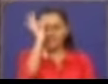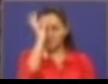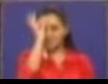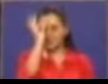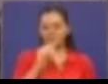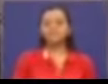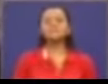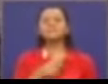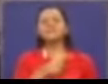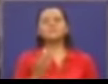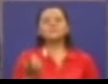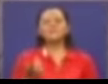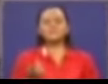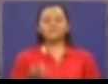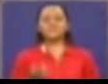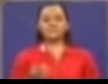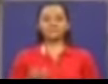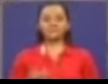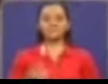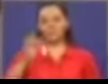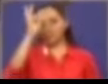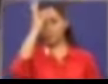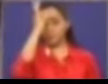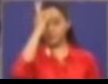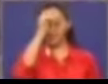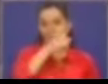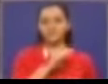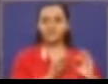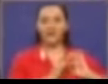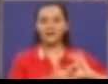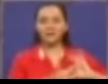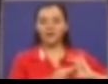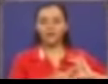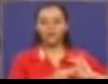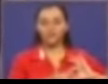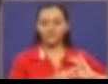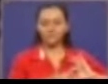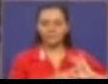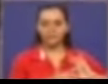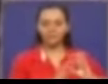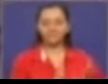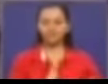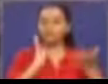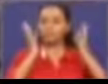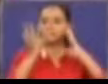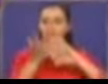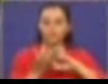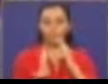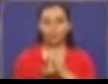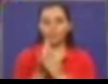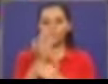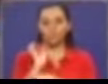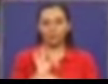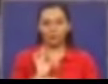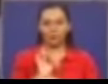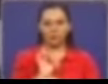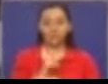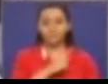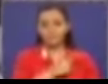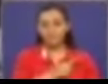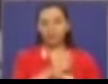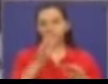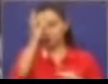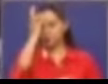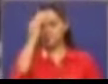Me refiero al Hospital Docente de Calderón, el más moderno del país. Es un hospital de trauma,